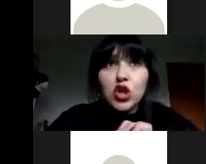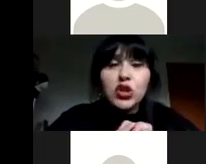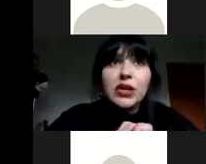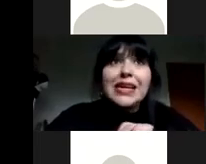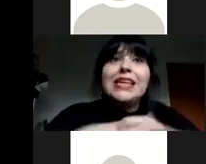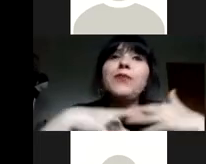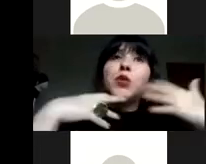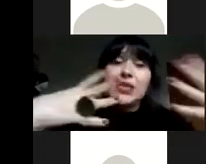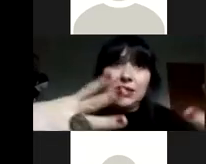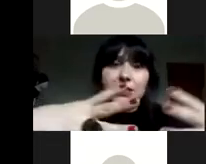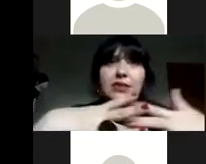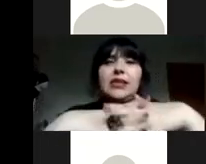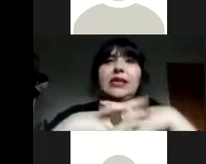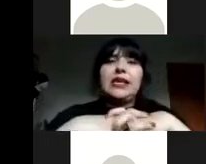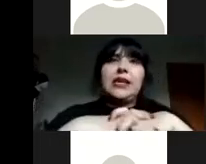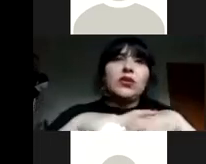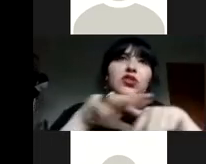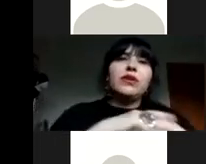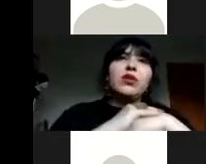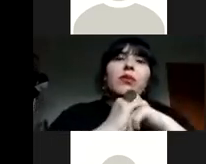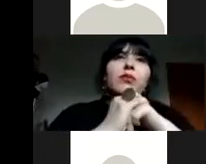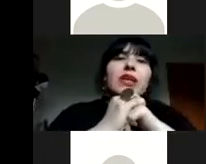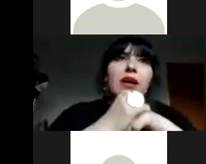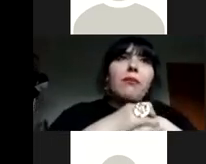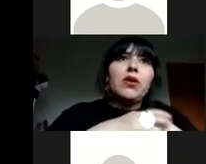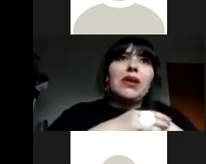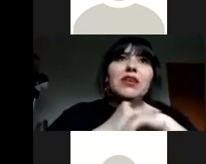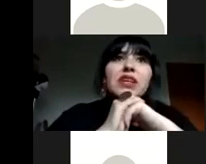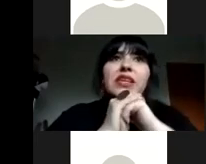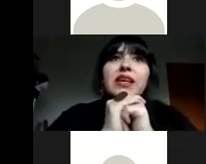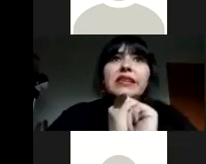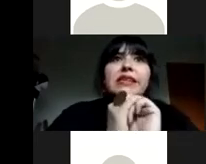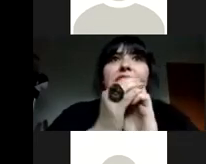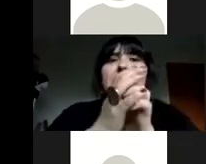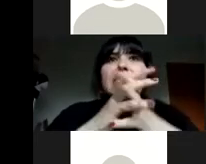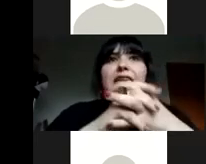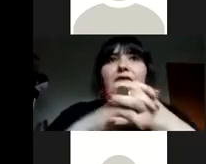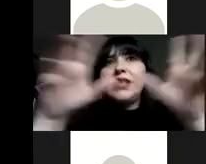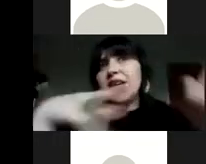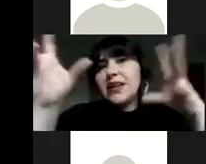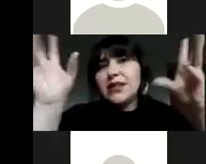son hipótesis. Cuando yo me compro, por ejemplo,